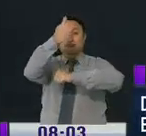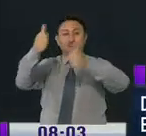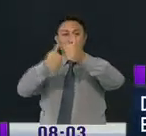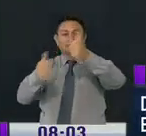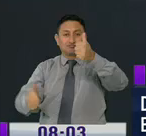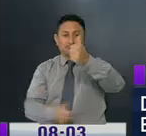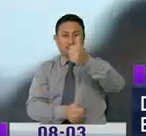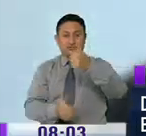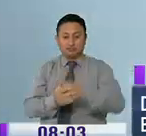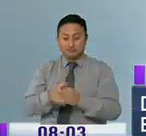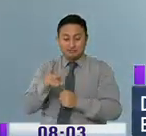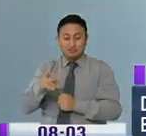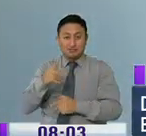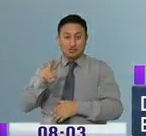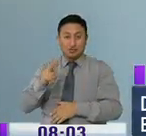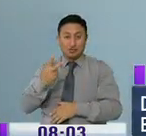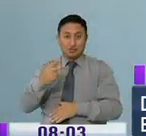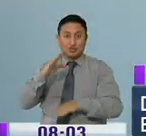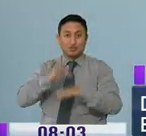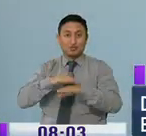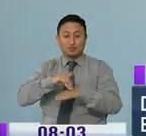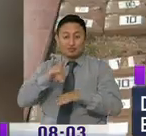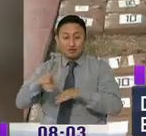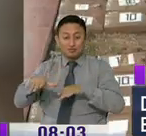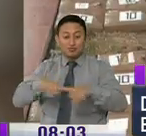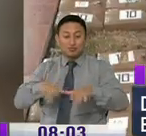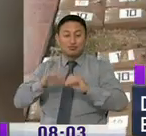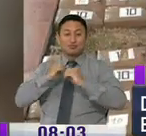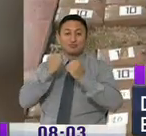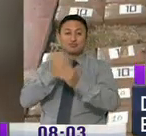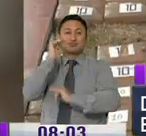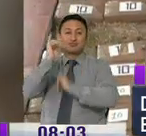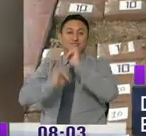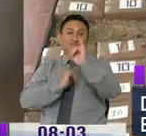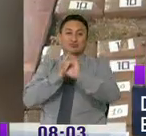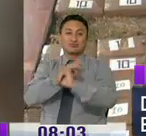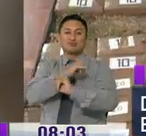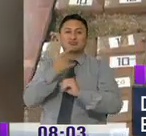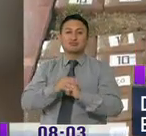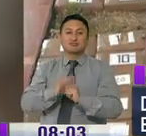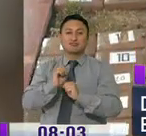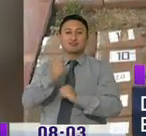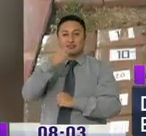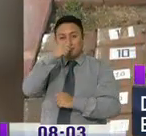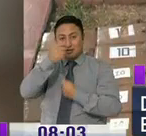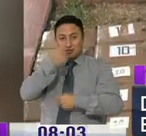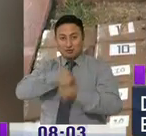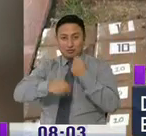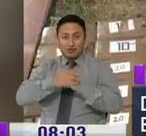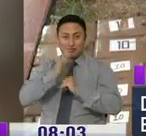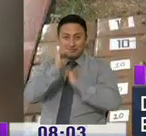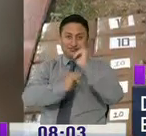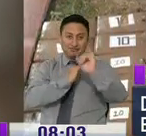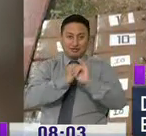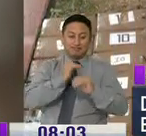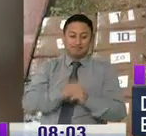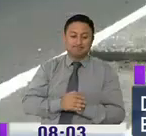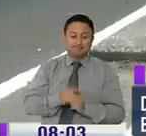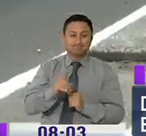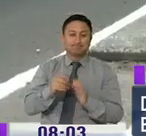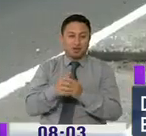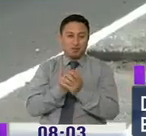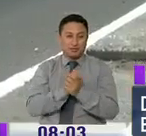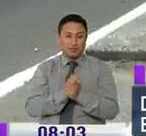quienes supuestamente serían los coordinadores de una organización internacional dedicada al envío de droga a mercados extranjeros,